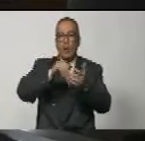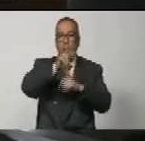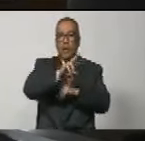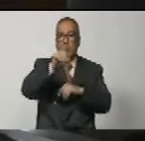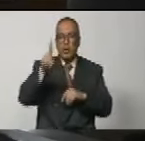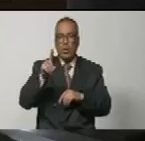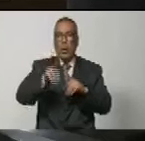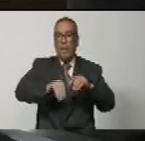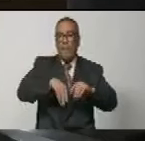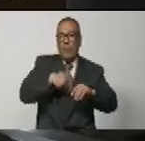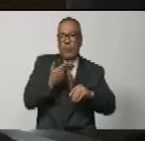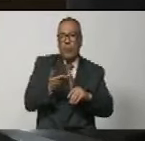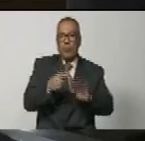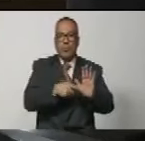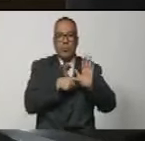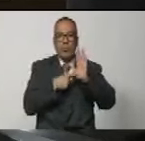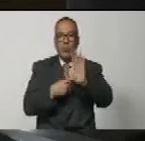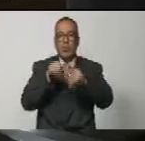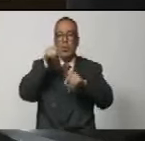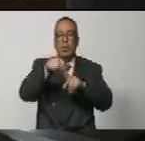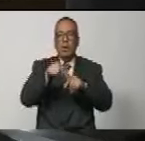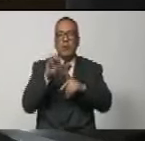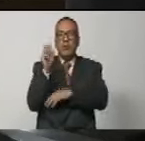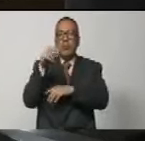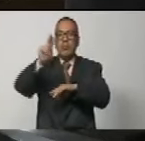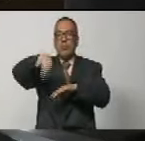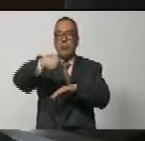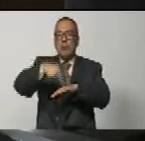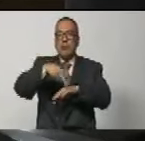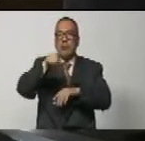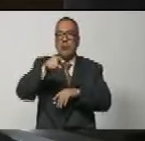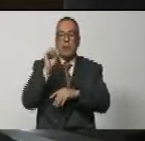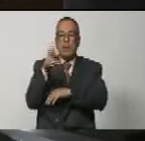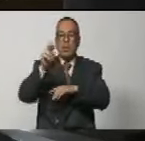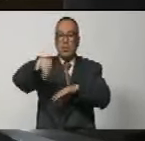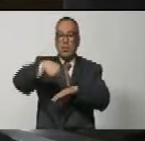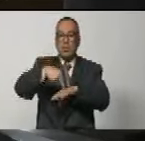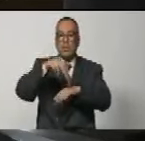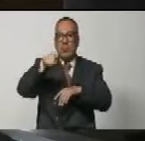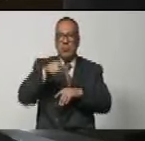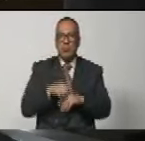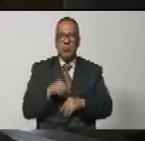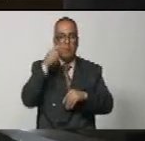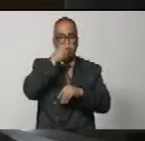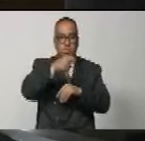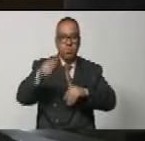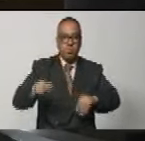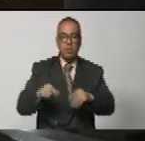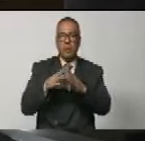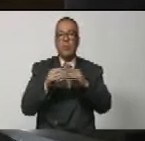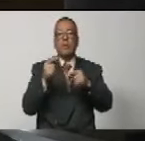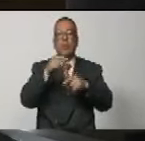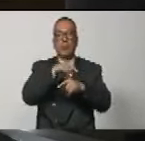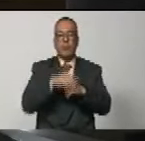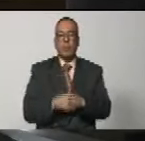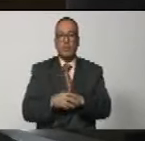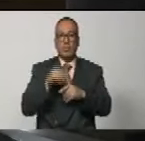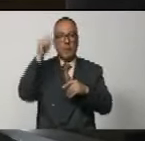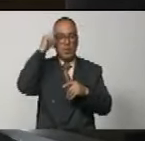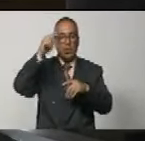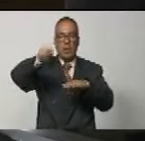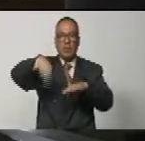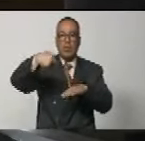2021, pudimos declarar ante esta Asamblea Nacional, la Asamblea Nacional del Pueblo y para el Pueblo, el